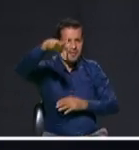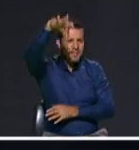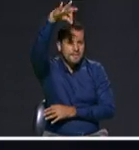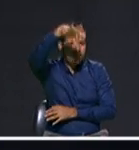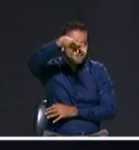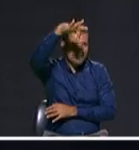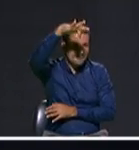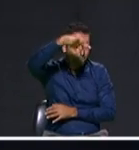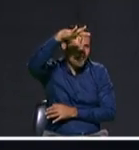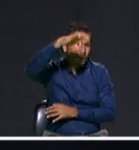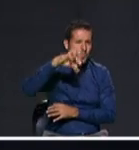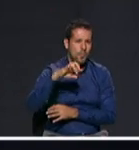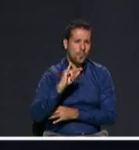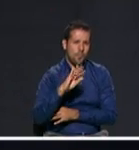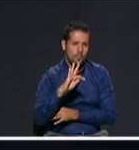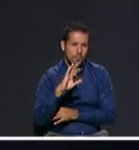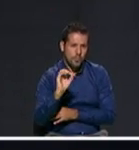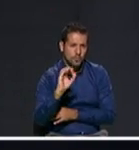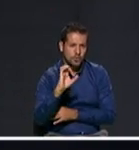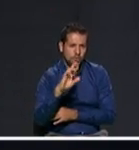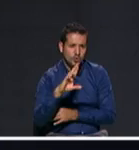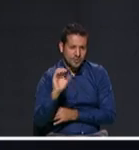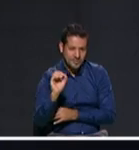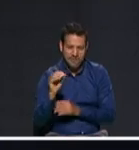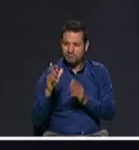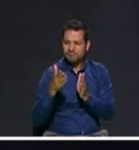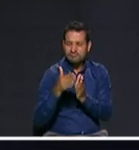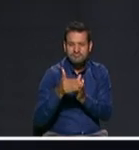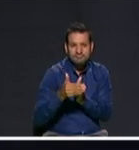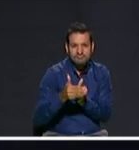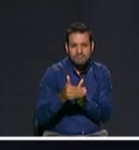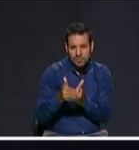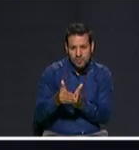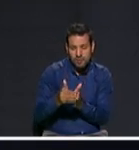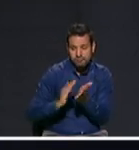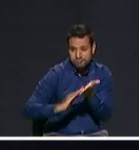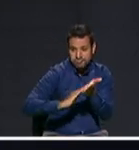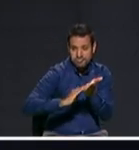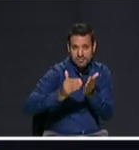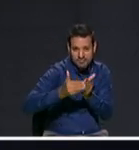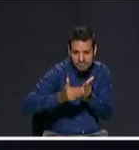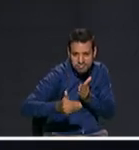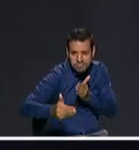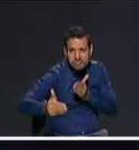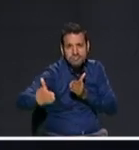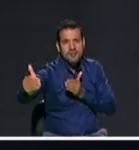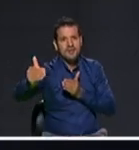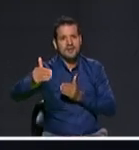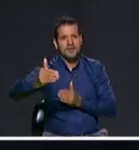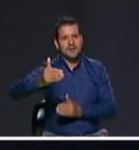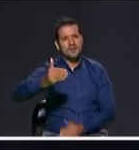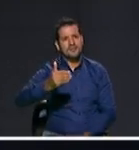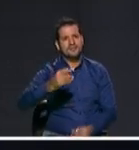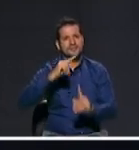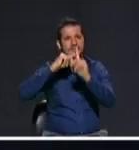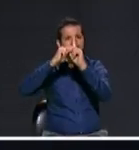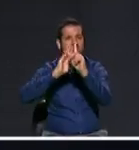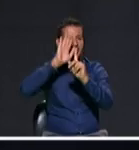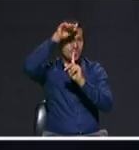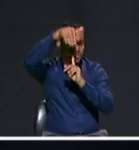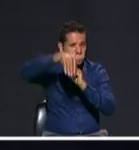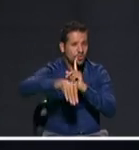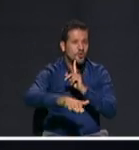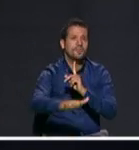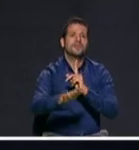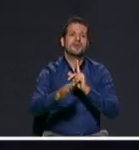haremos seis obras con recursos del municipio que son la ampliación de la vía para los verdes santo domingo savio la continuación de la 80 los